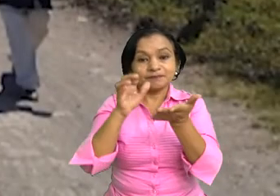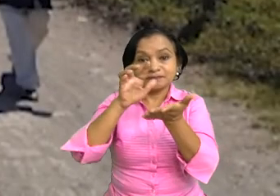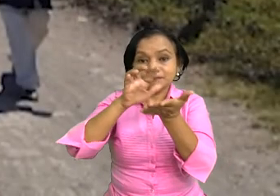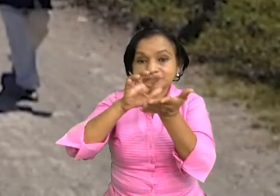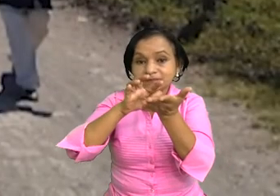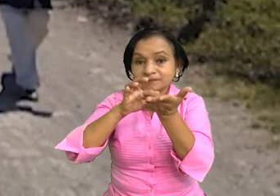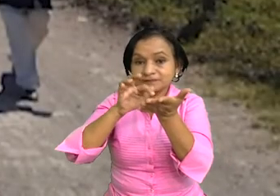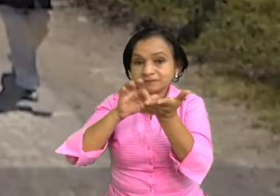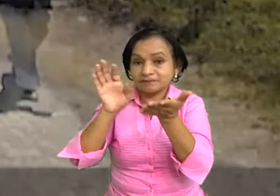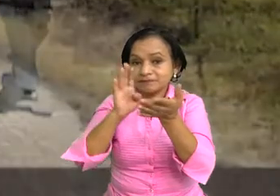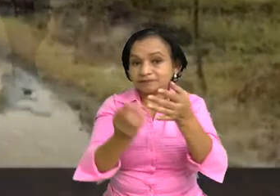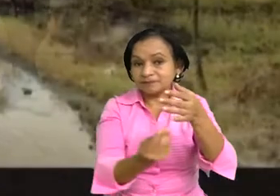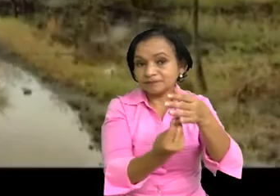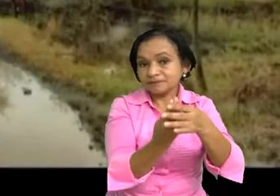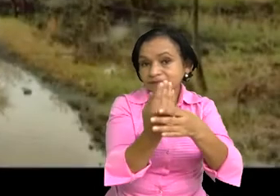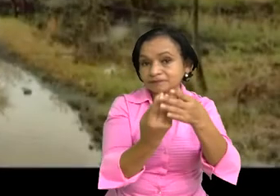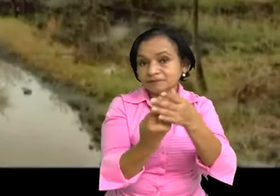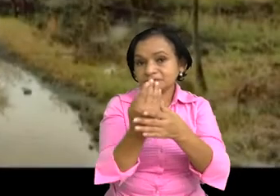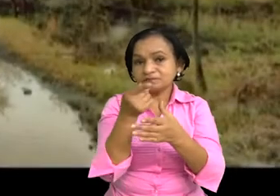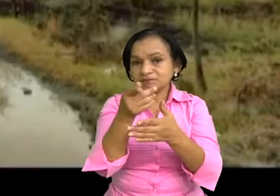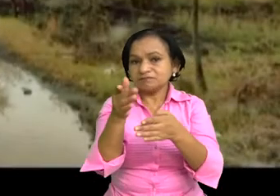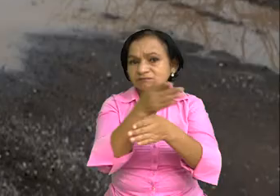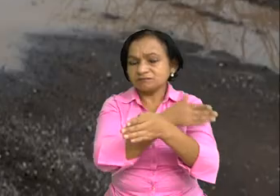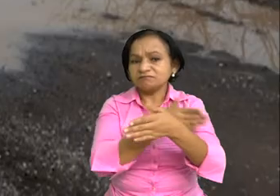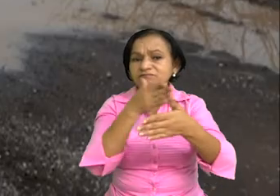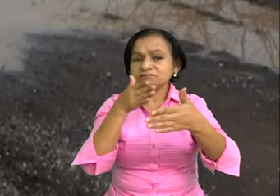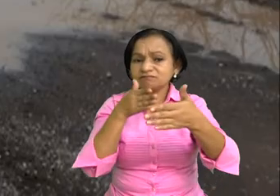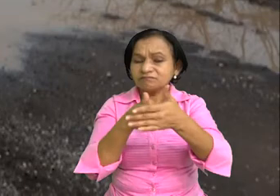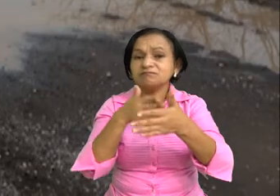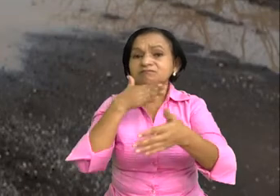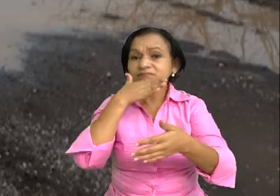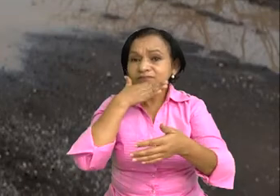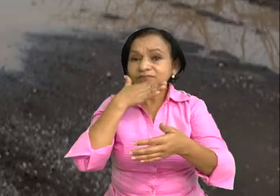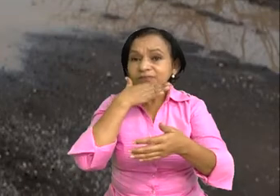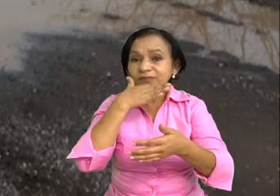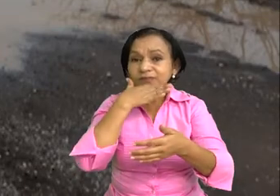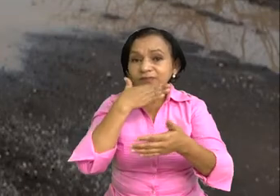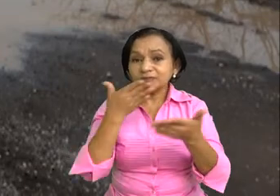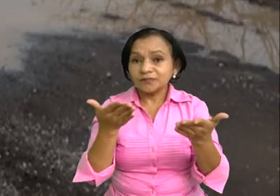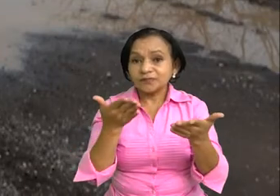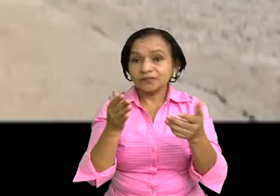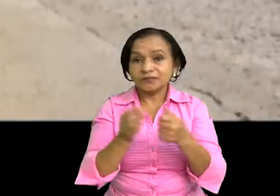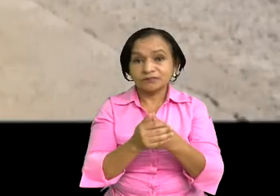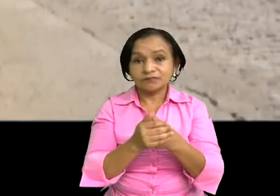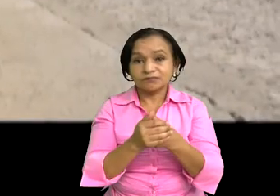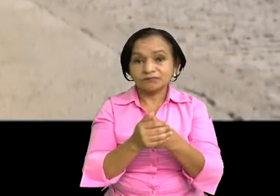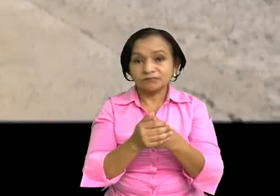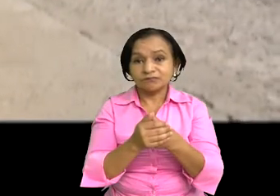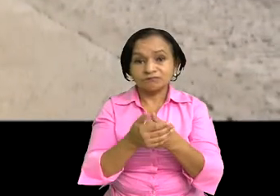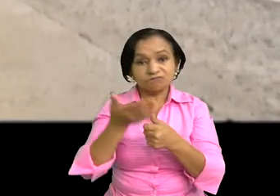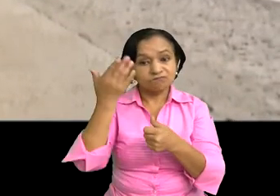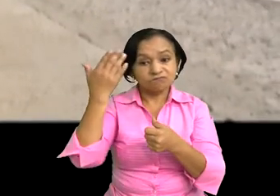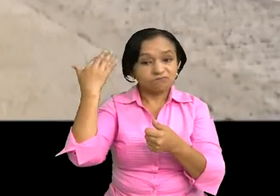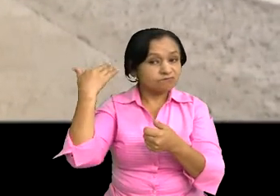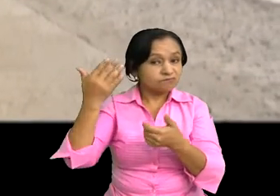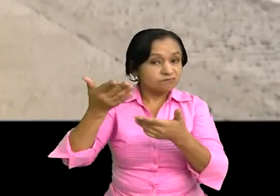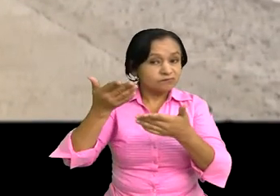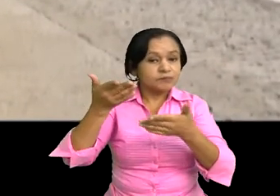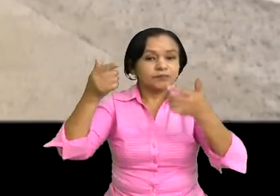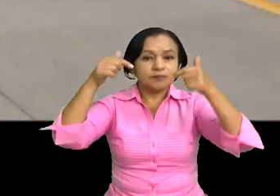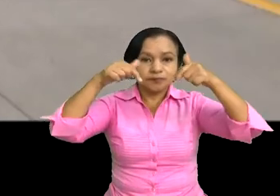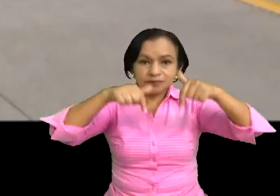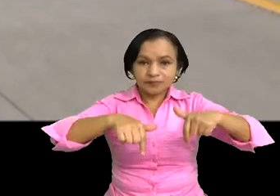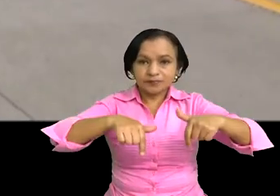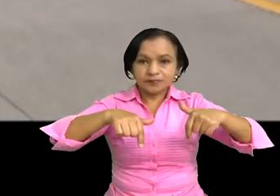arrocera. Antes teníamos ahí una situación complejísima, heredada, ¿verdad? Y hoy por